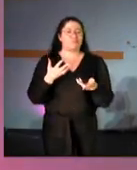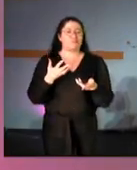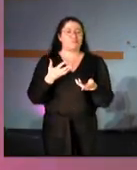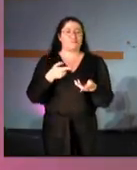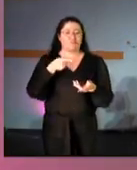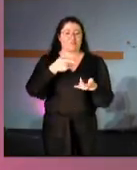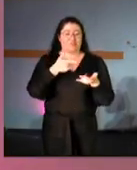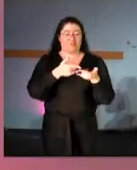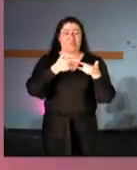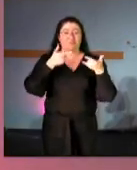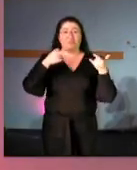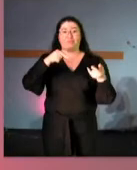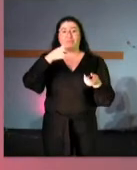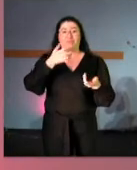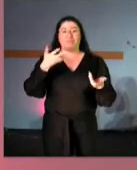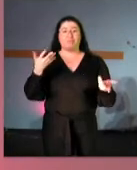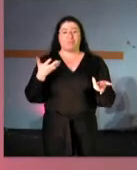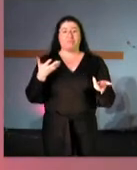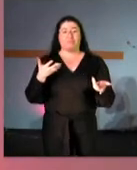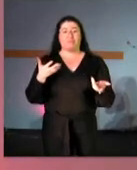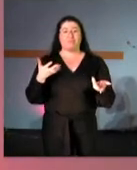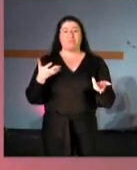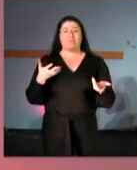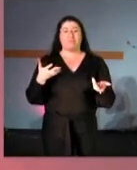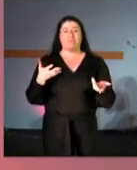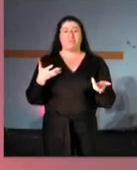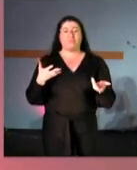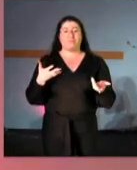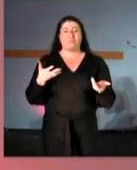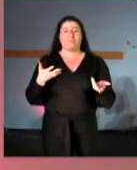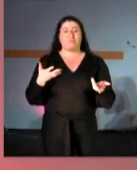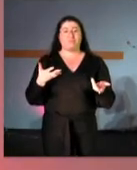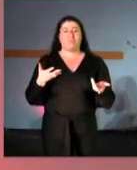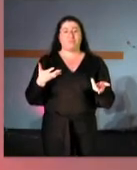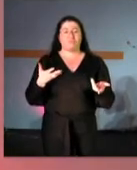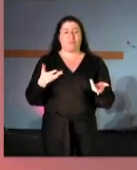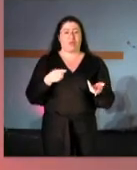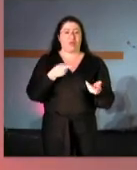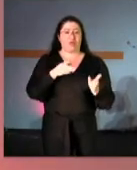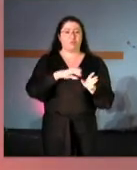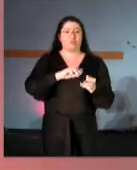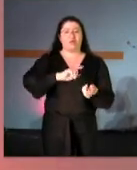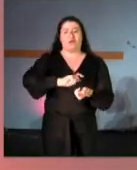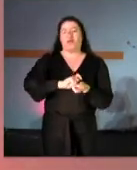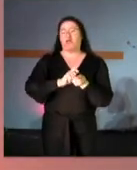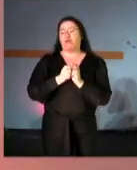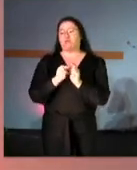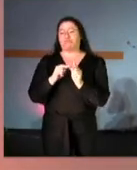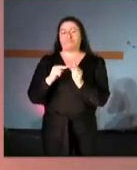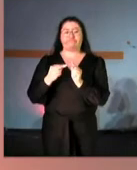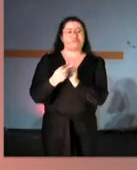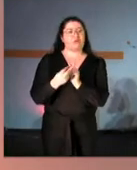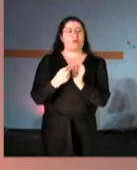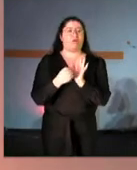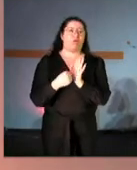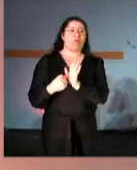esta historia quede como pretende ser, tergiversada y